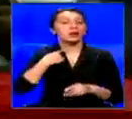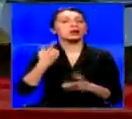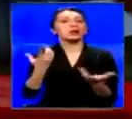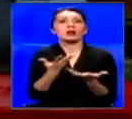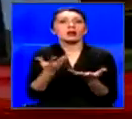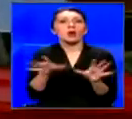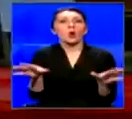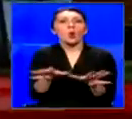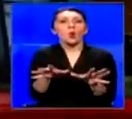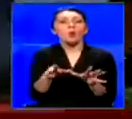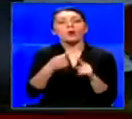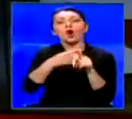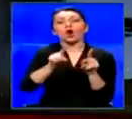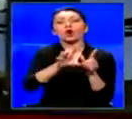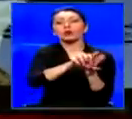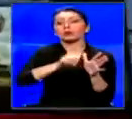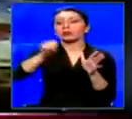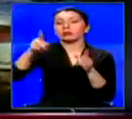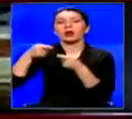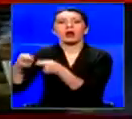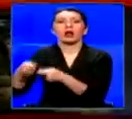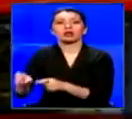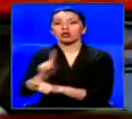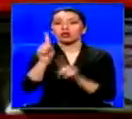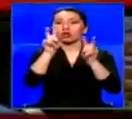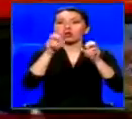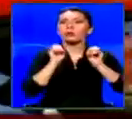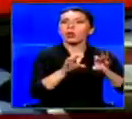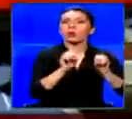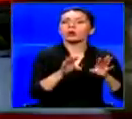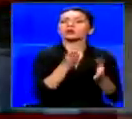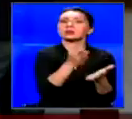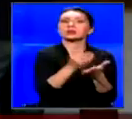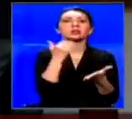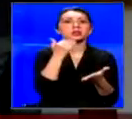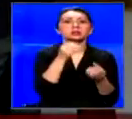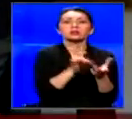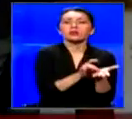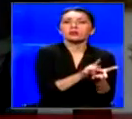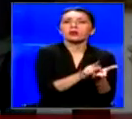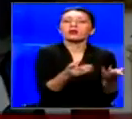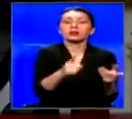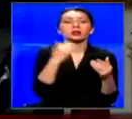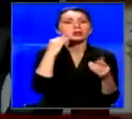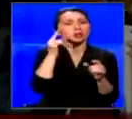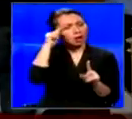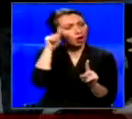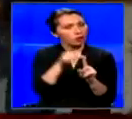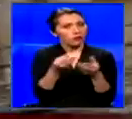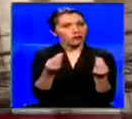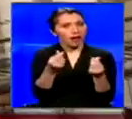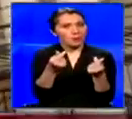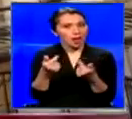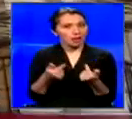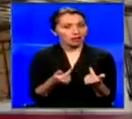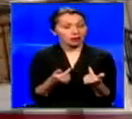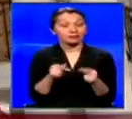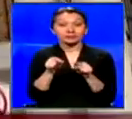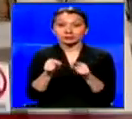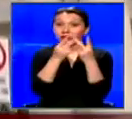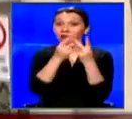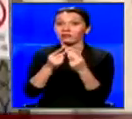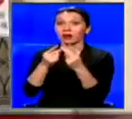sido utilizados en otros ítems y no en la educación de niños vulnerables, que era el destino original de dichas platas. Estos